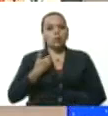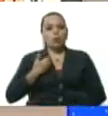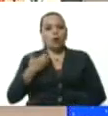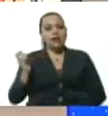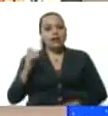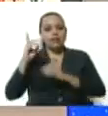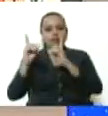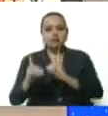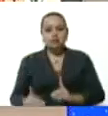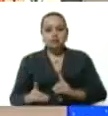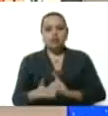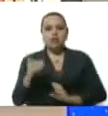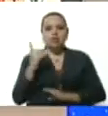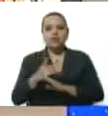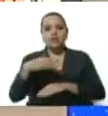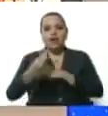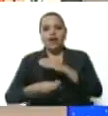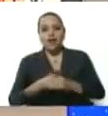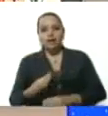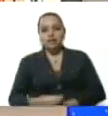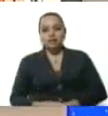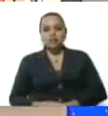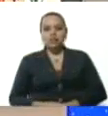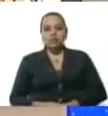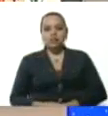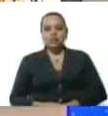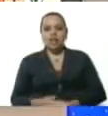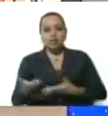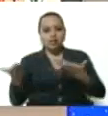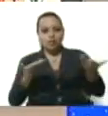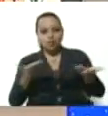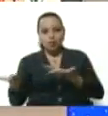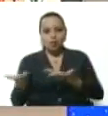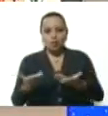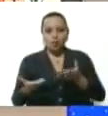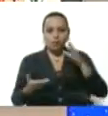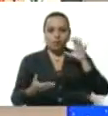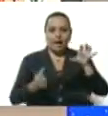decisión debe hacerse de acuerdo entre ambas